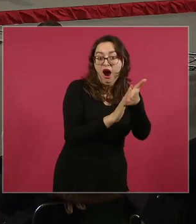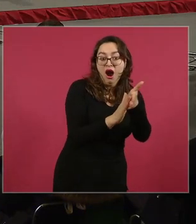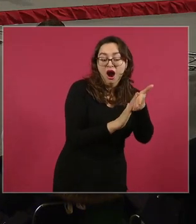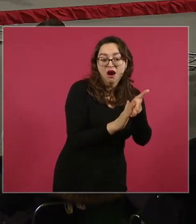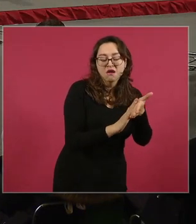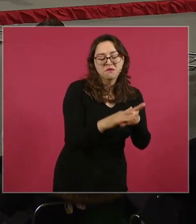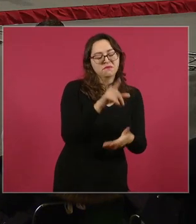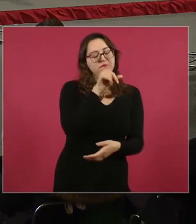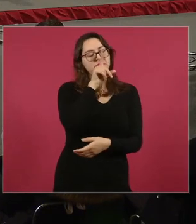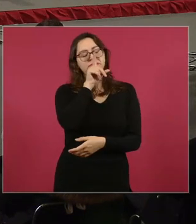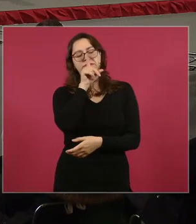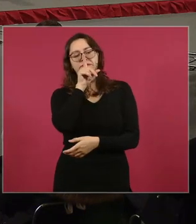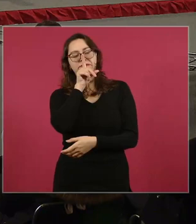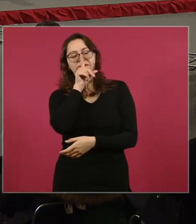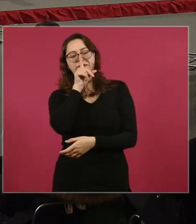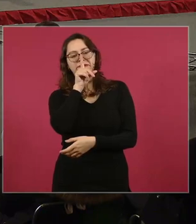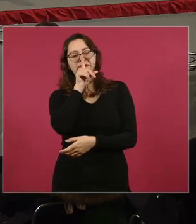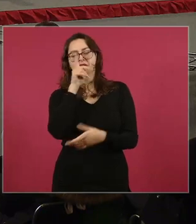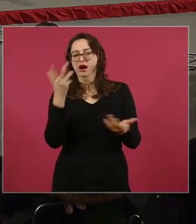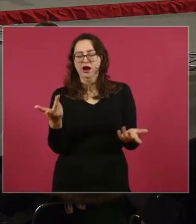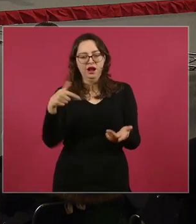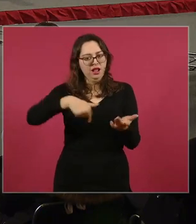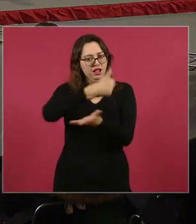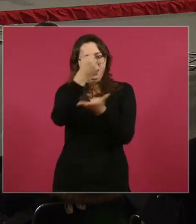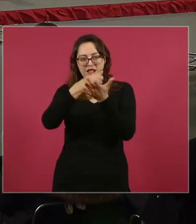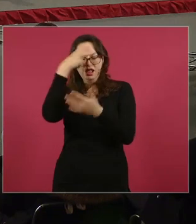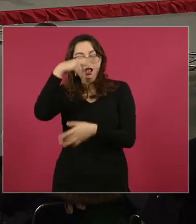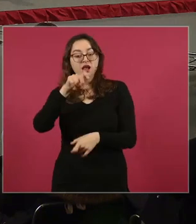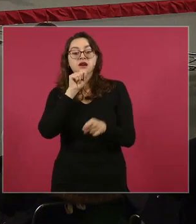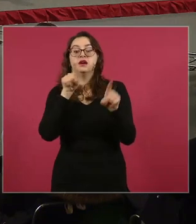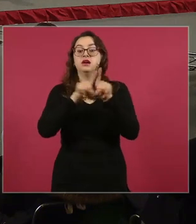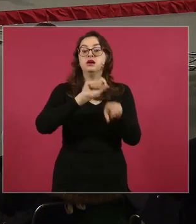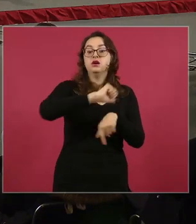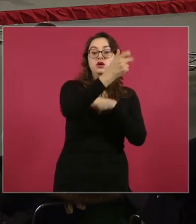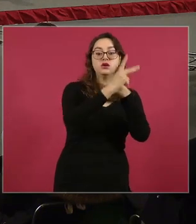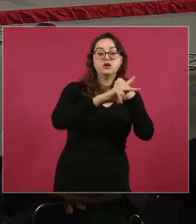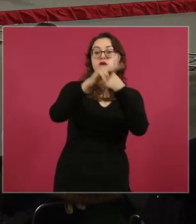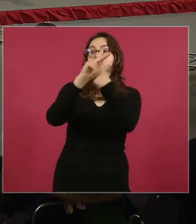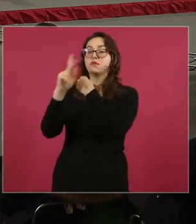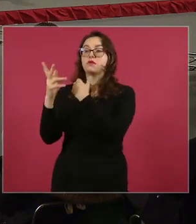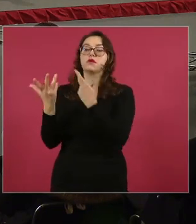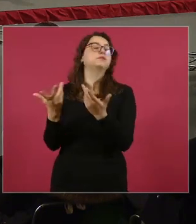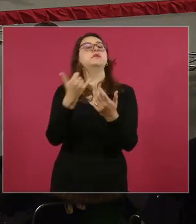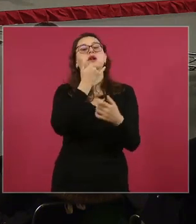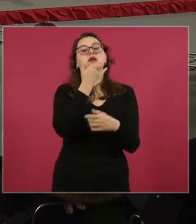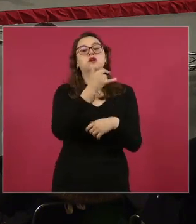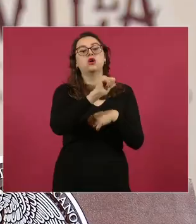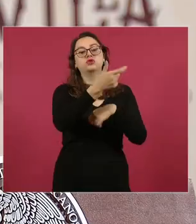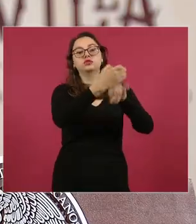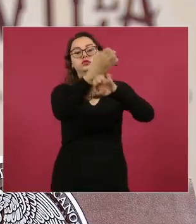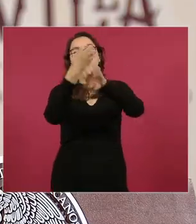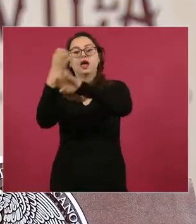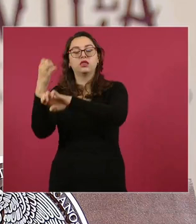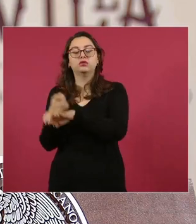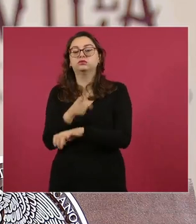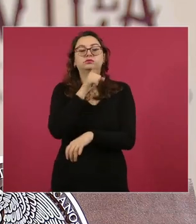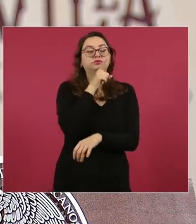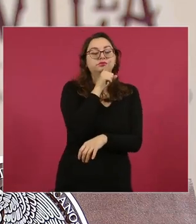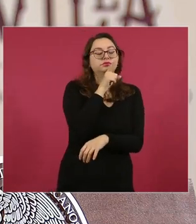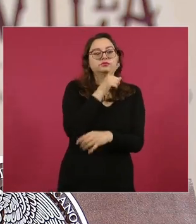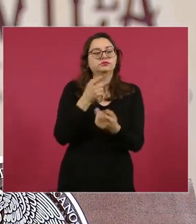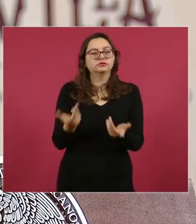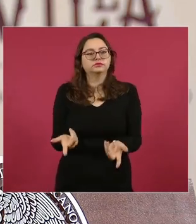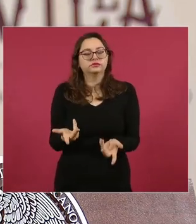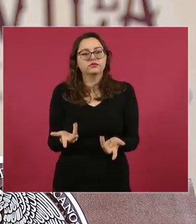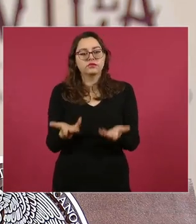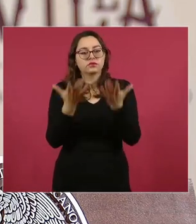como desaparecidas en la Ciudad de México ni en ninguna otra parte del país, pero al respecto, sobre la Ciudad de México, la jefatura